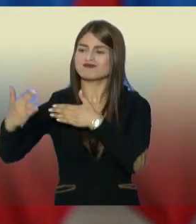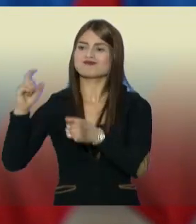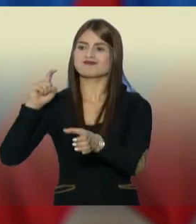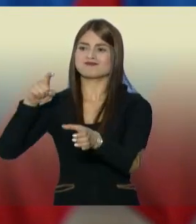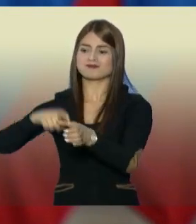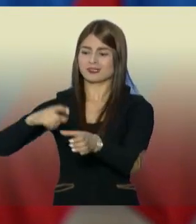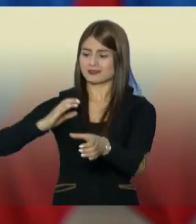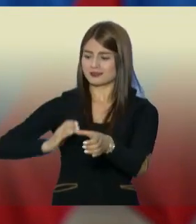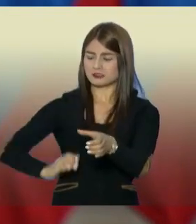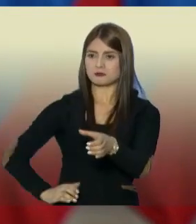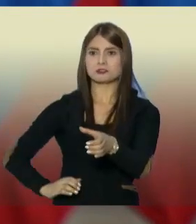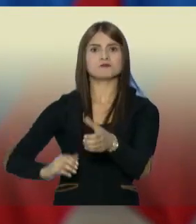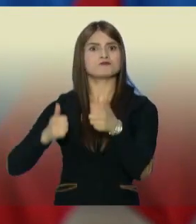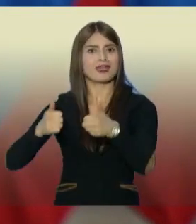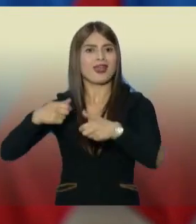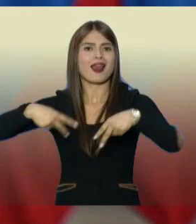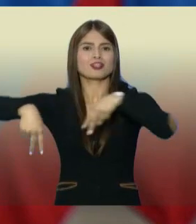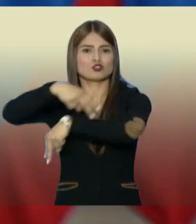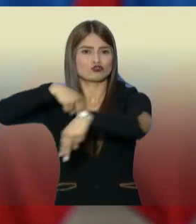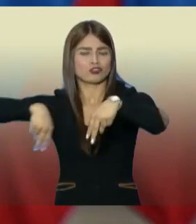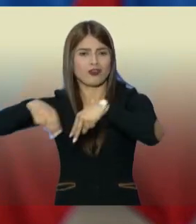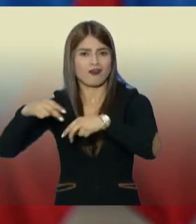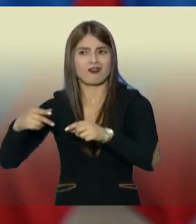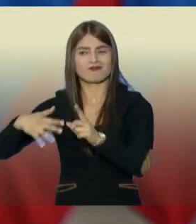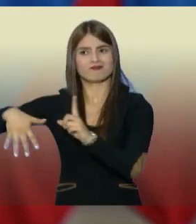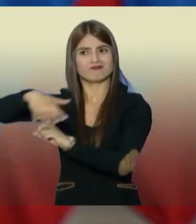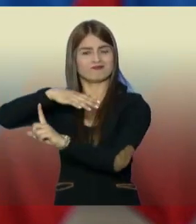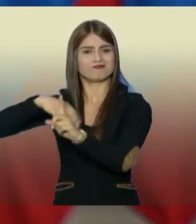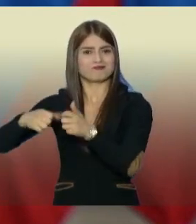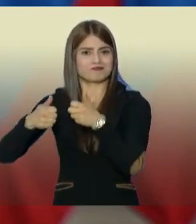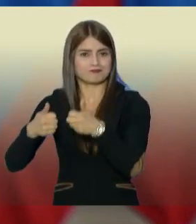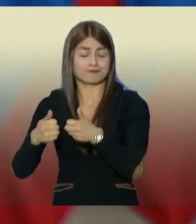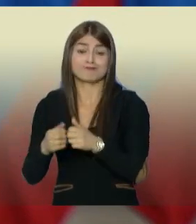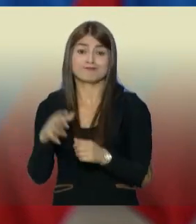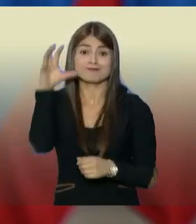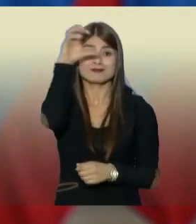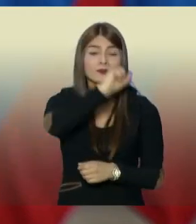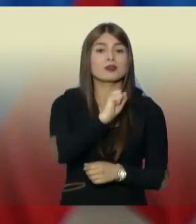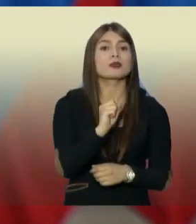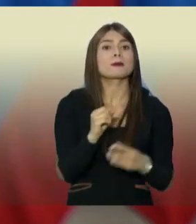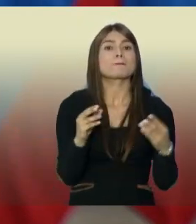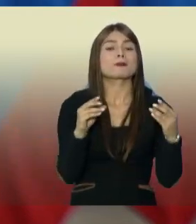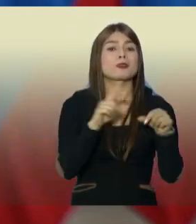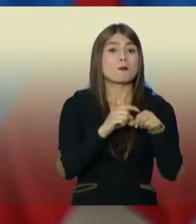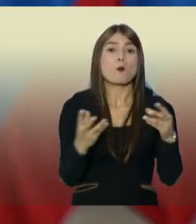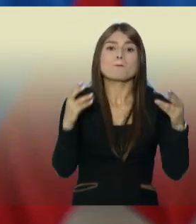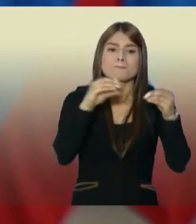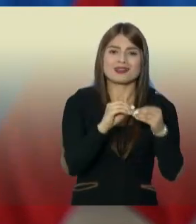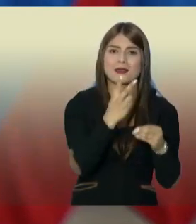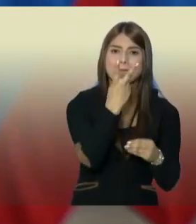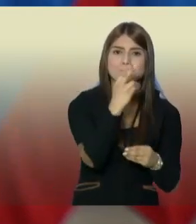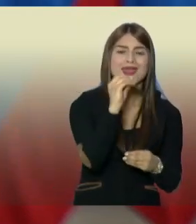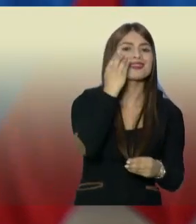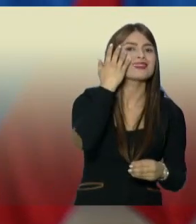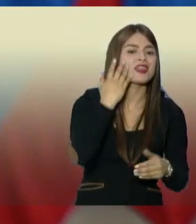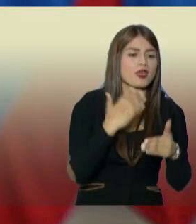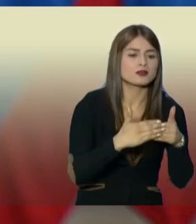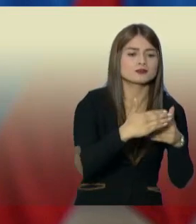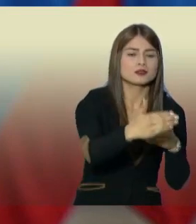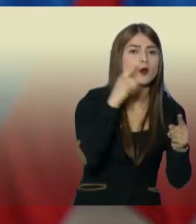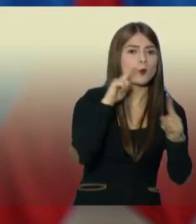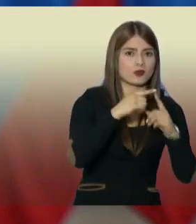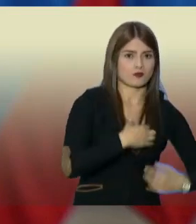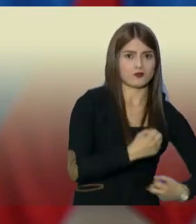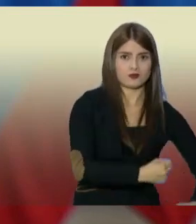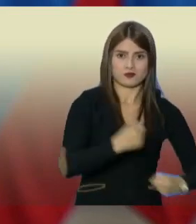serán 20 días adicionales para el desarme y 60 para la reincorporación no es nada